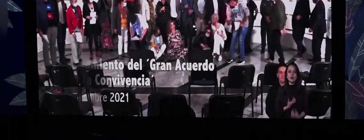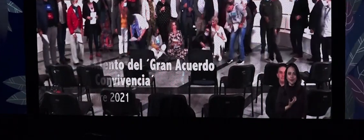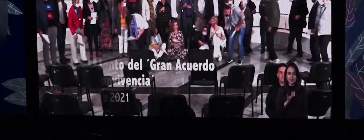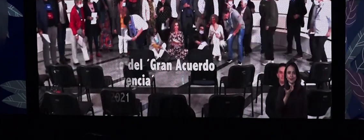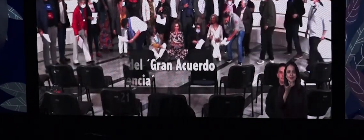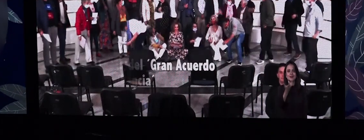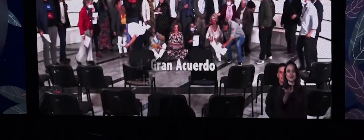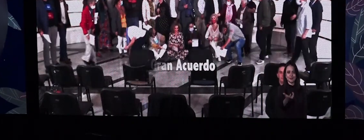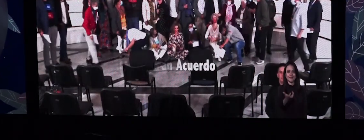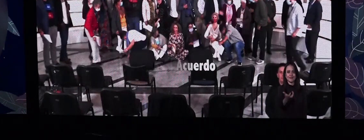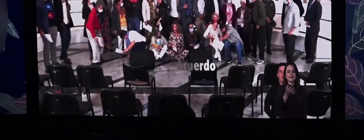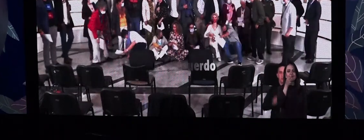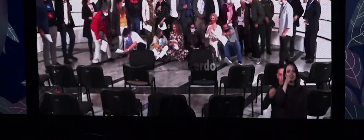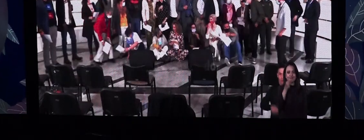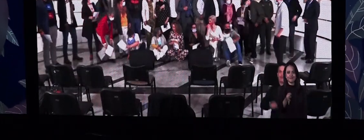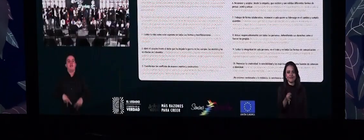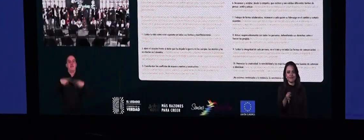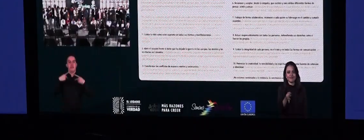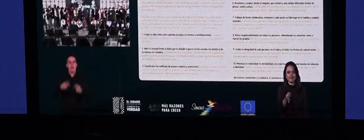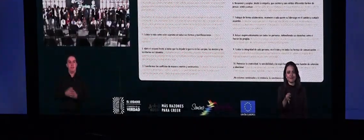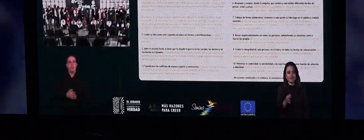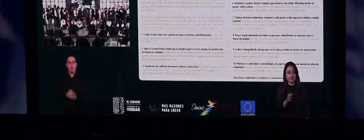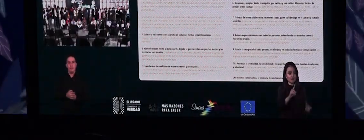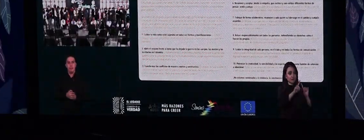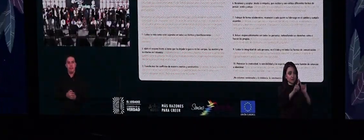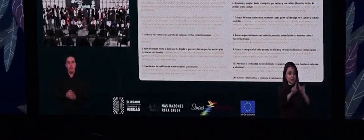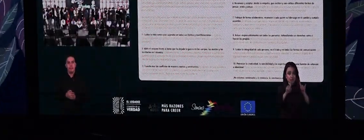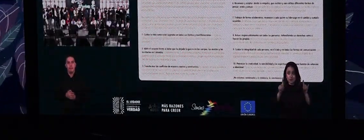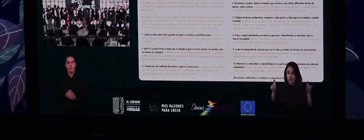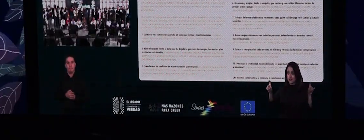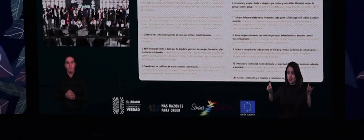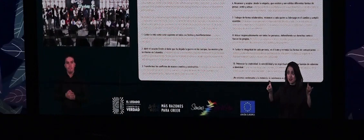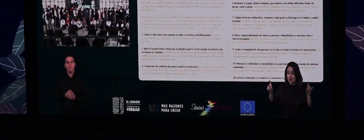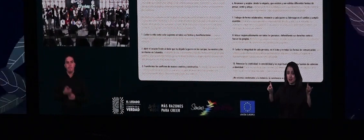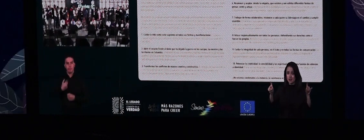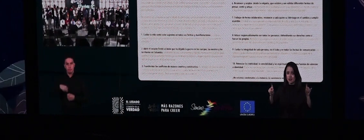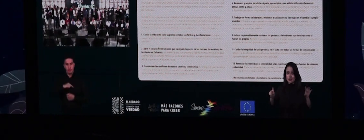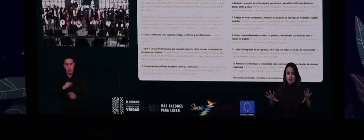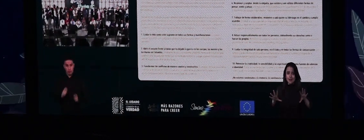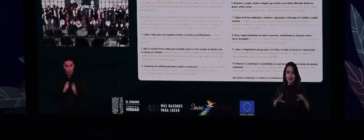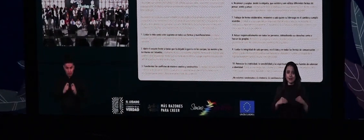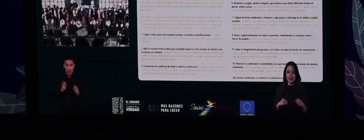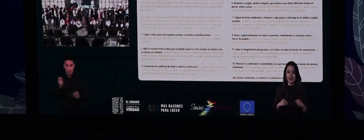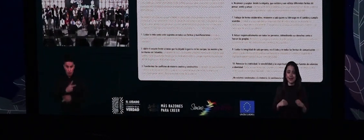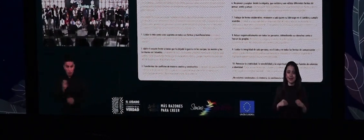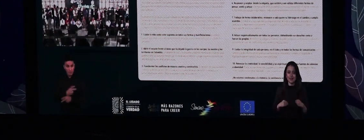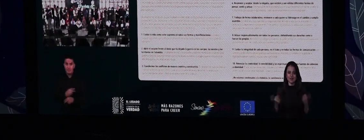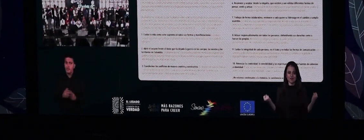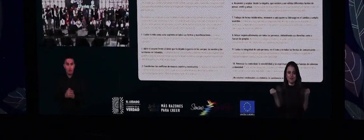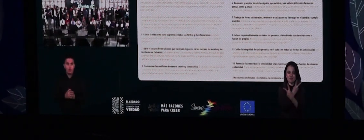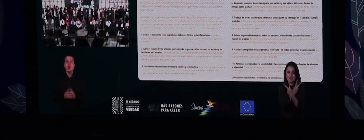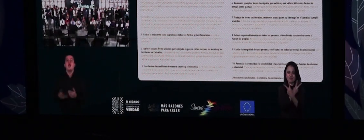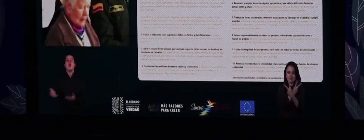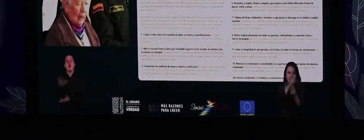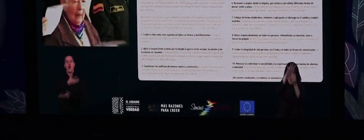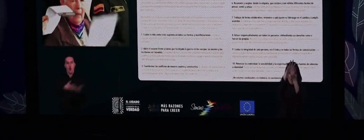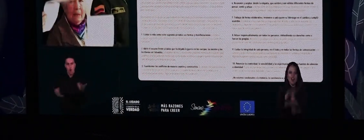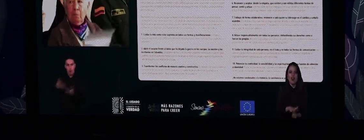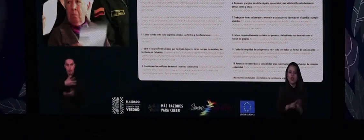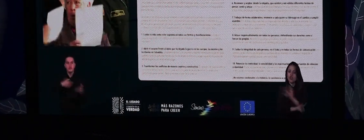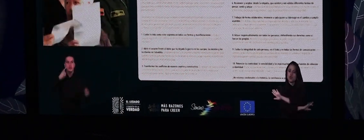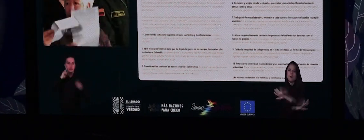quienes piensan distinto. No estamos condenados a la violencia. La convivencia